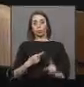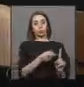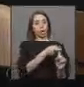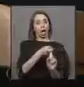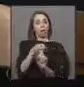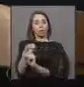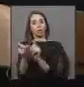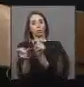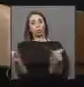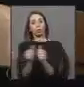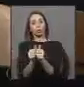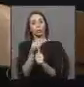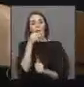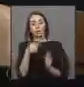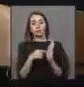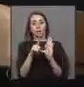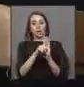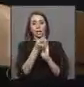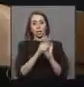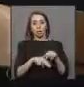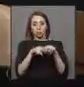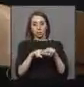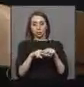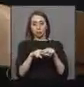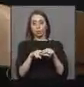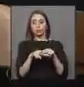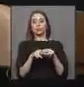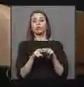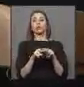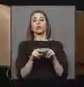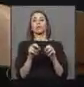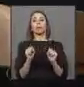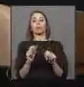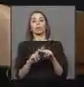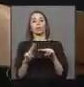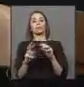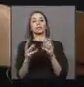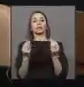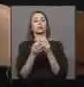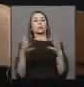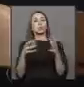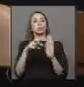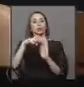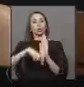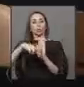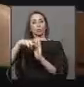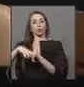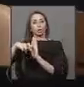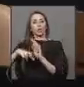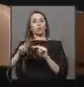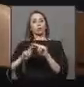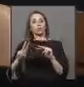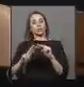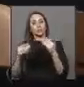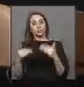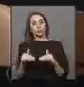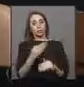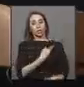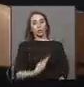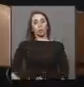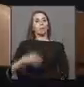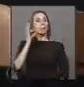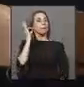que este es un presupuesto que viene a concretar muchos de los proyectos, además de realizados y concretados, y que la